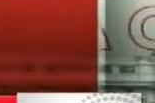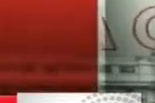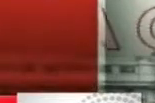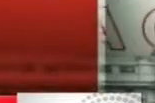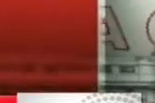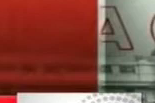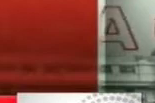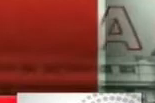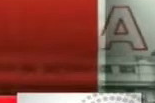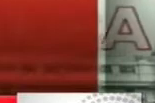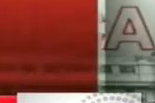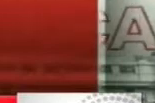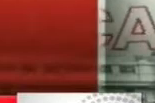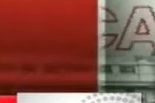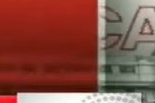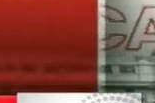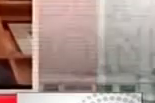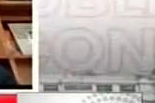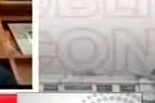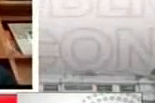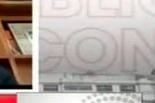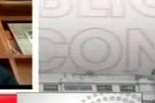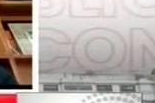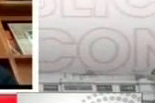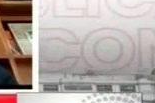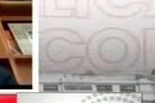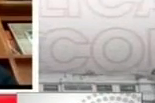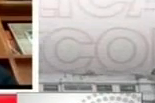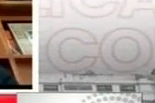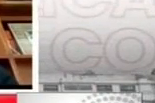el uso de la palabra la congresista Juárez Calle.